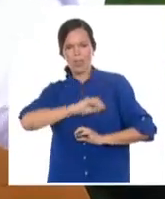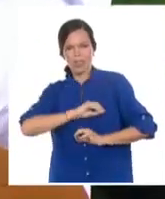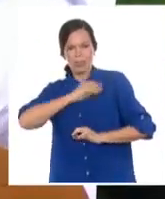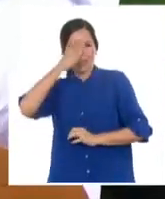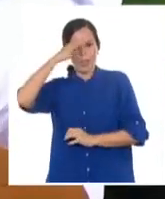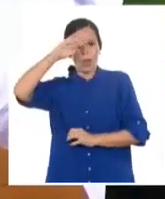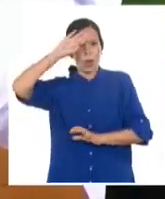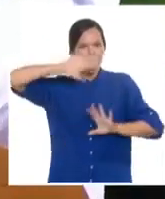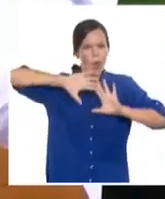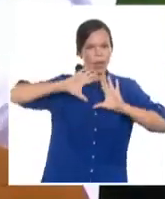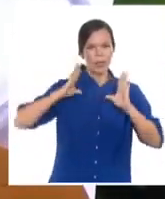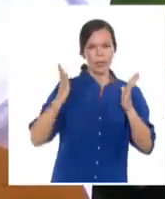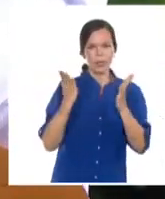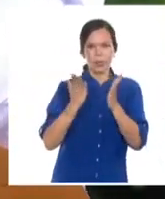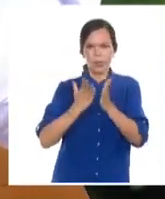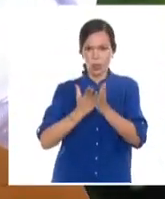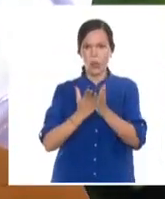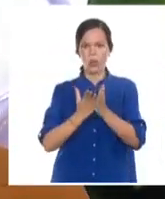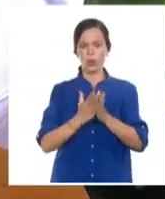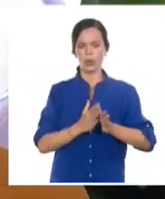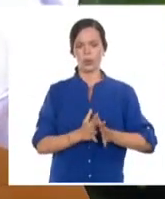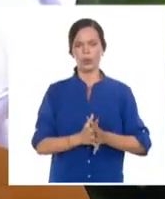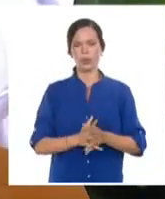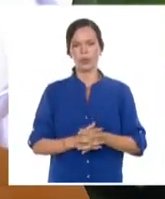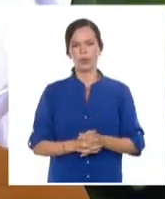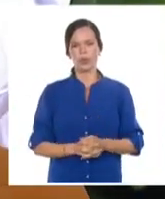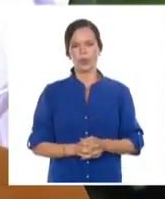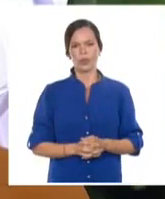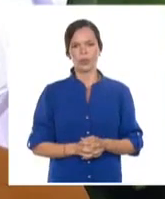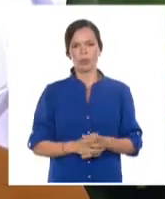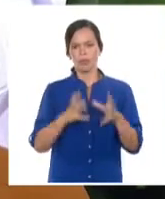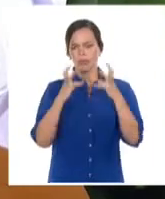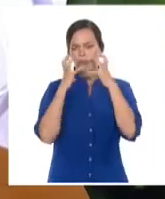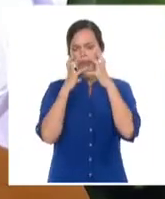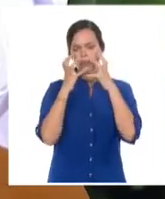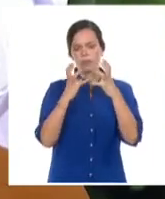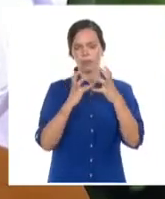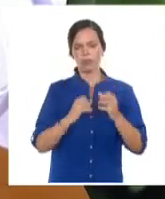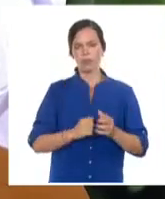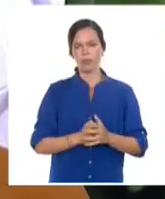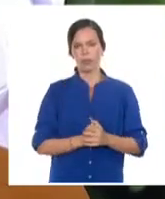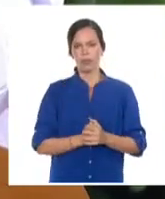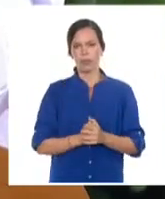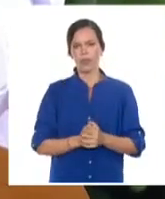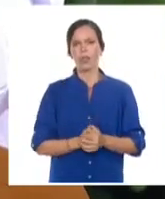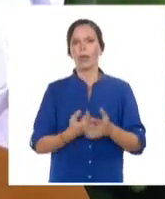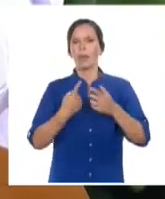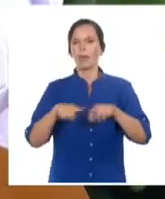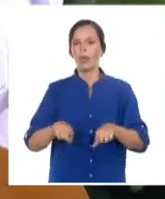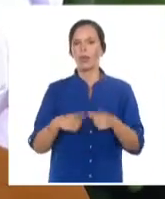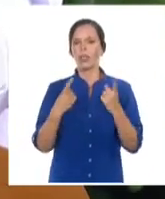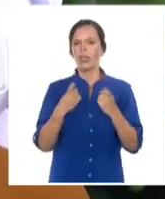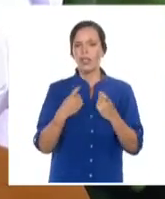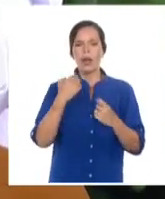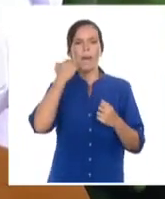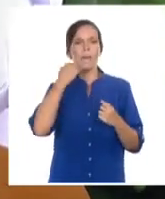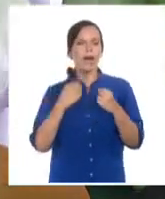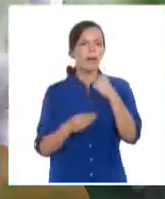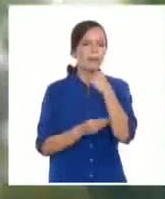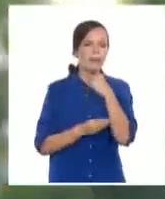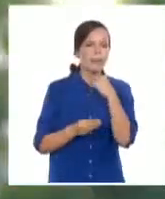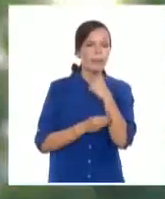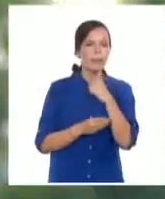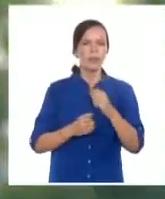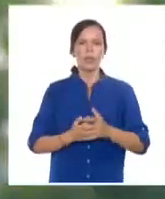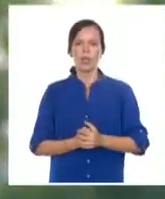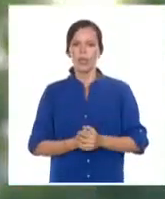venía formando hasta ese momento era un incipiente debía madurar y además era preciso superar lres